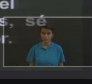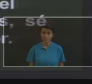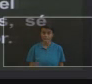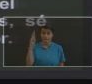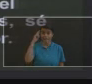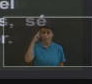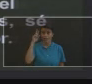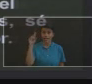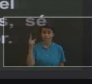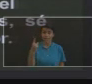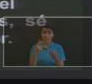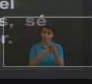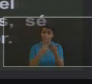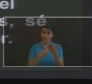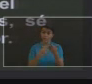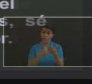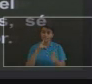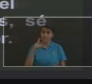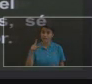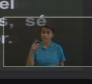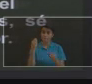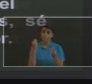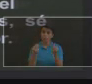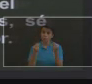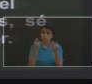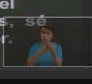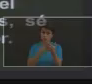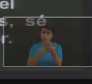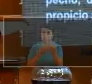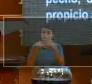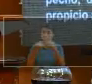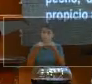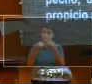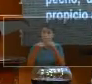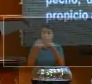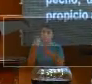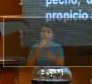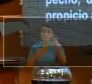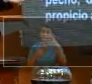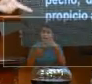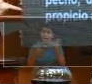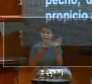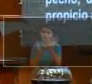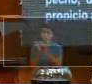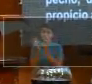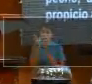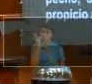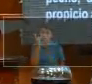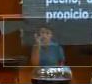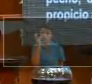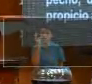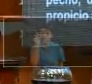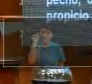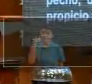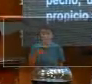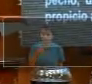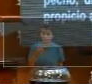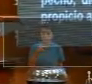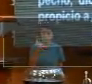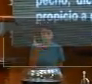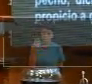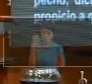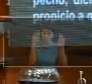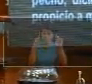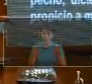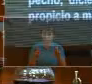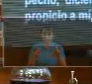Recuerda que el primer verso le dije que muchos publicanos y pecadores venían a Jesús a oírle. Y aquí había un publicano que